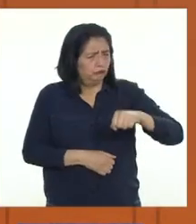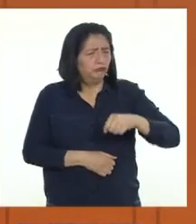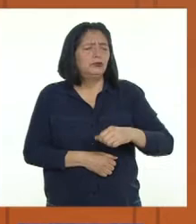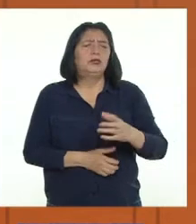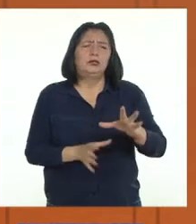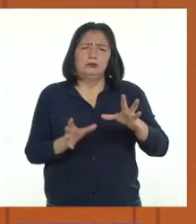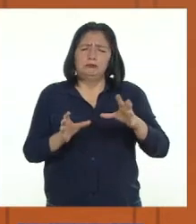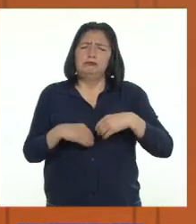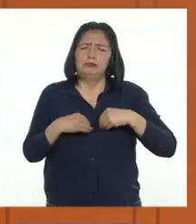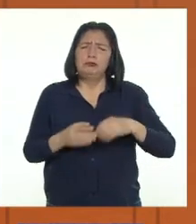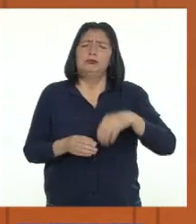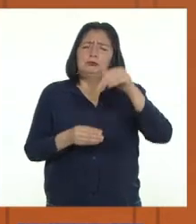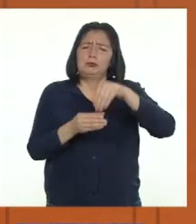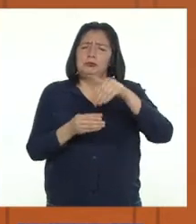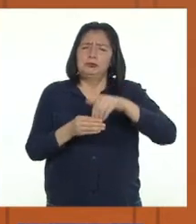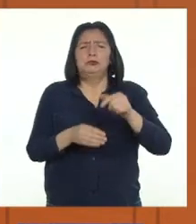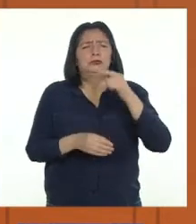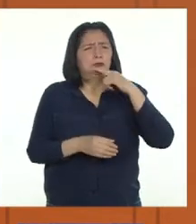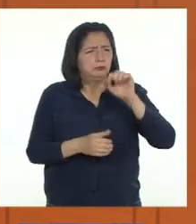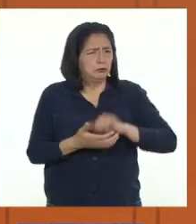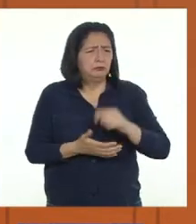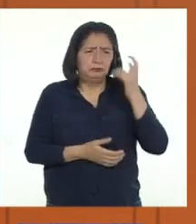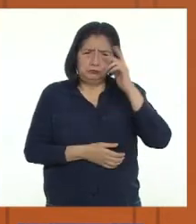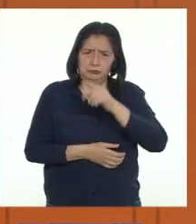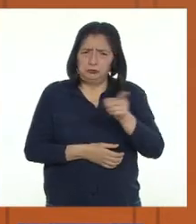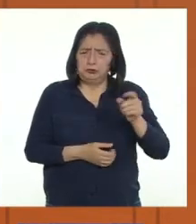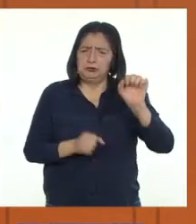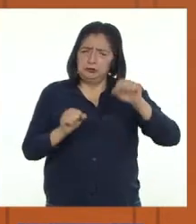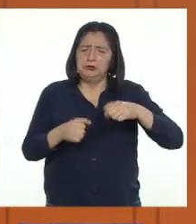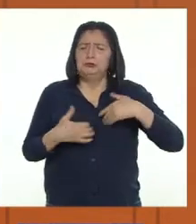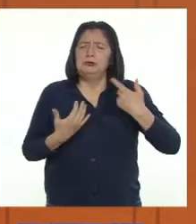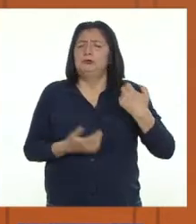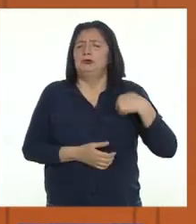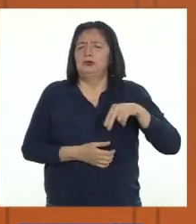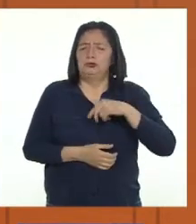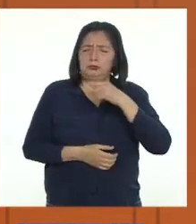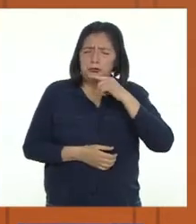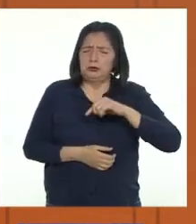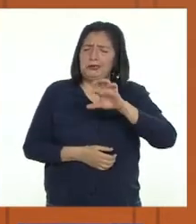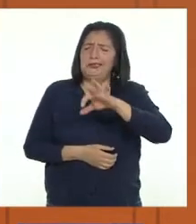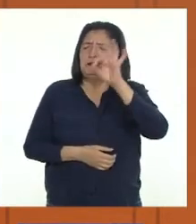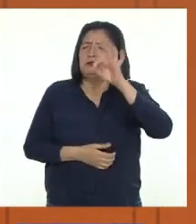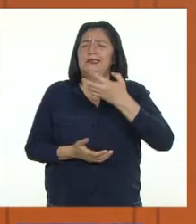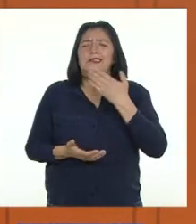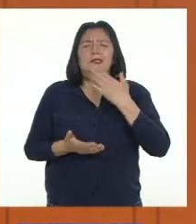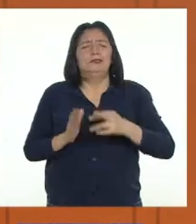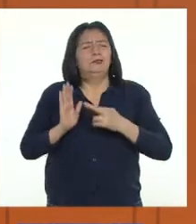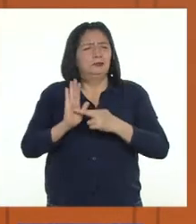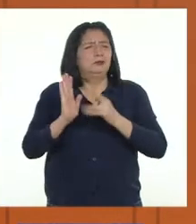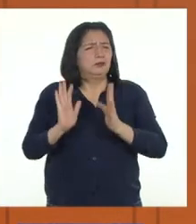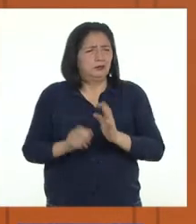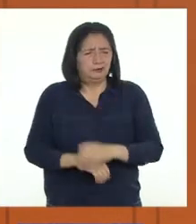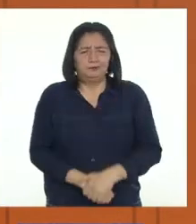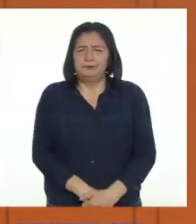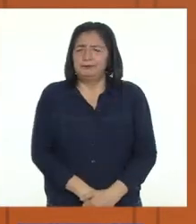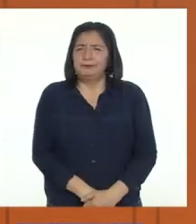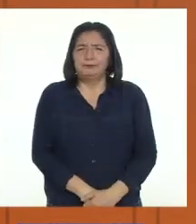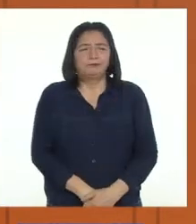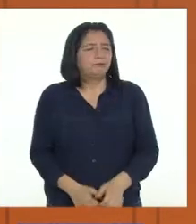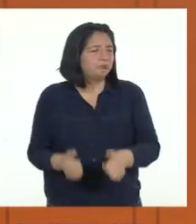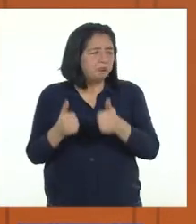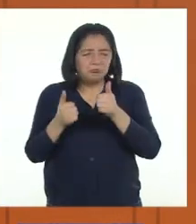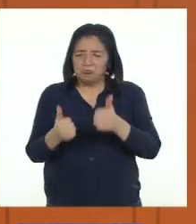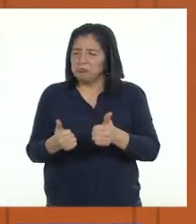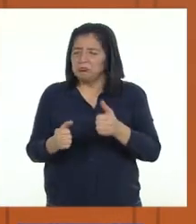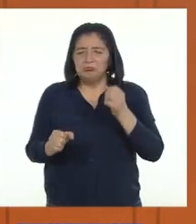al voto de las mujeres. Por ellas, podemos elegir nosotras, a nuestras y nuestros representantes. ¡Un